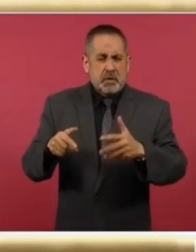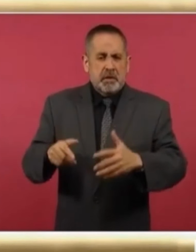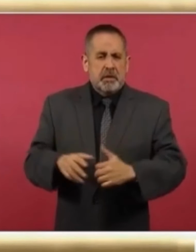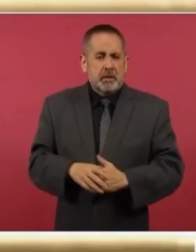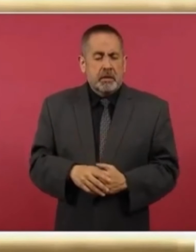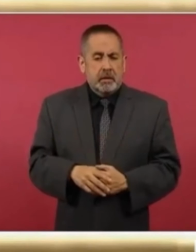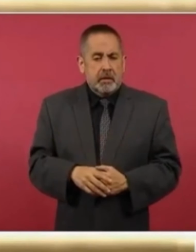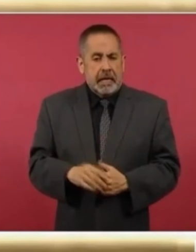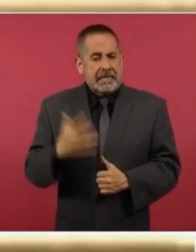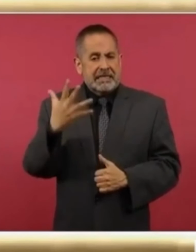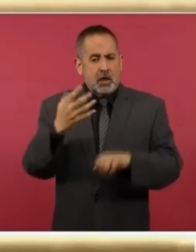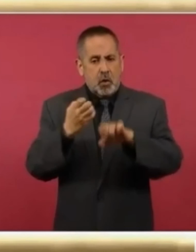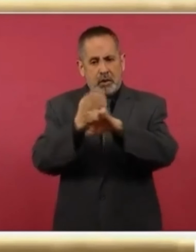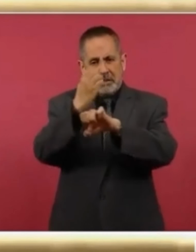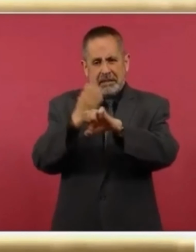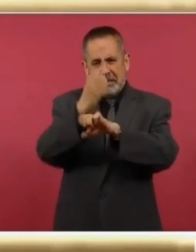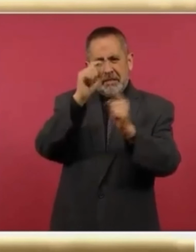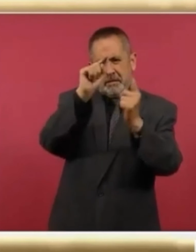en 5 estados.